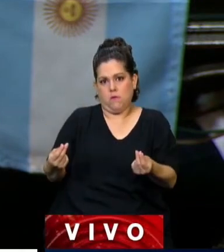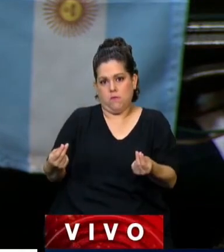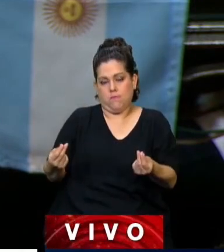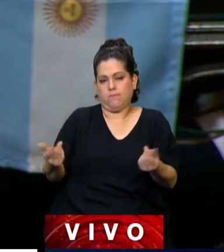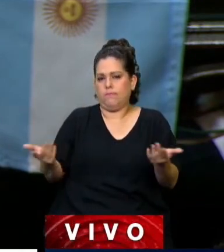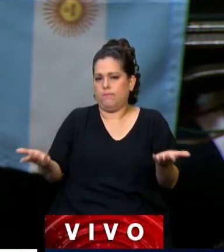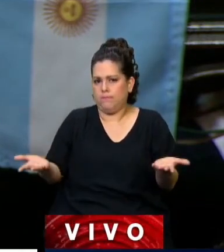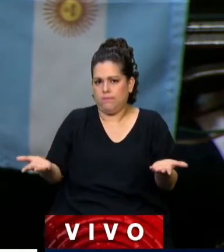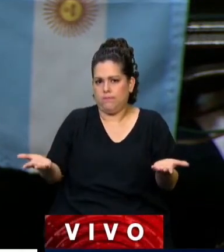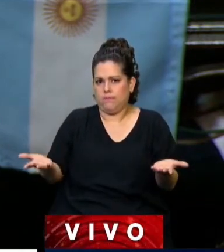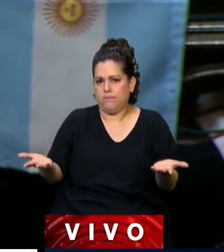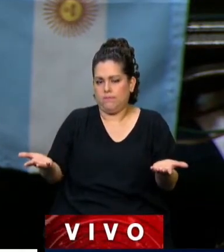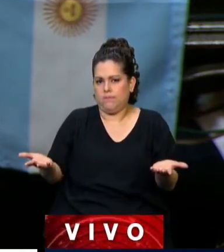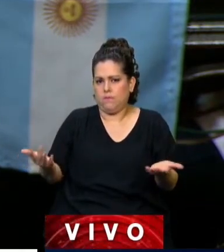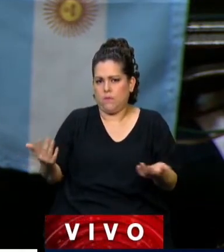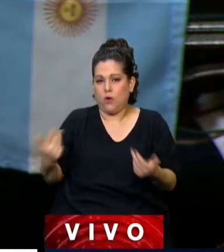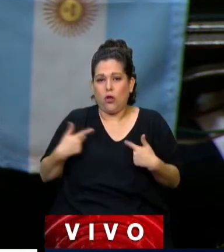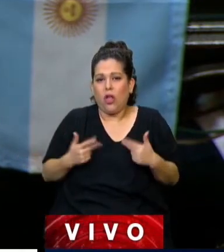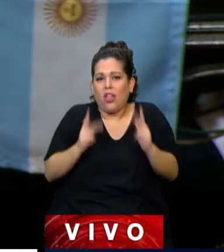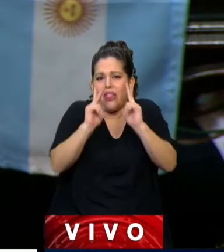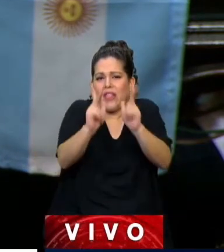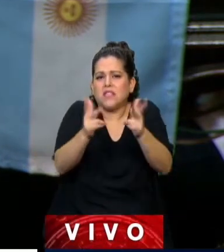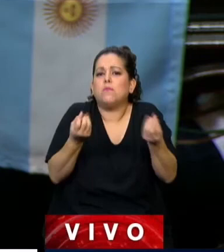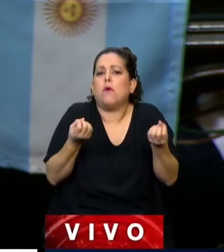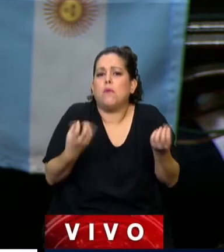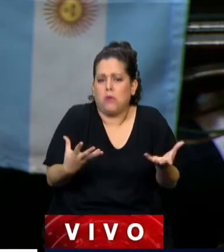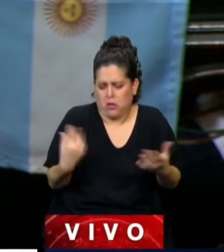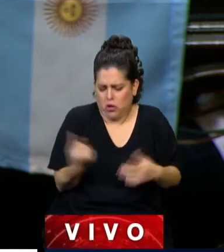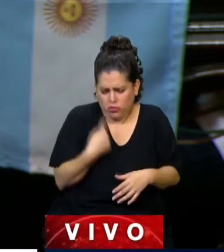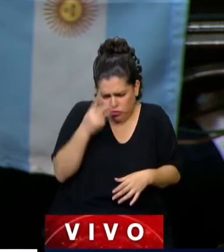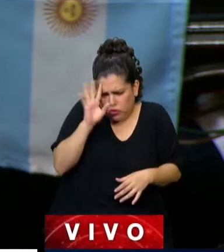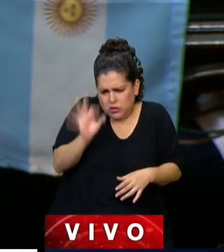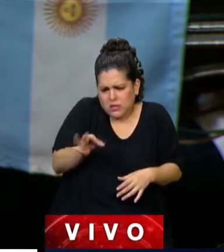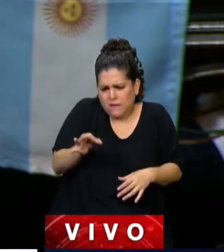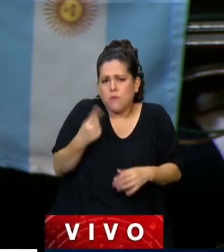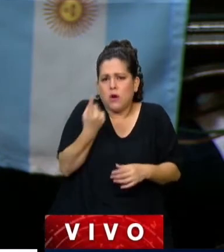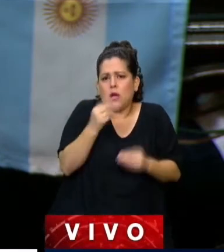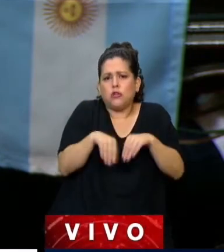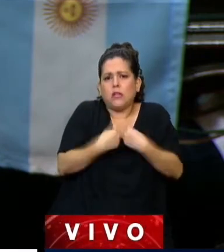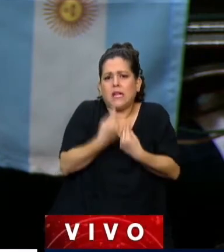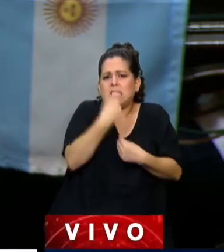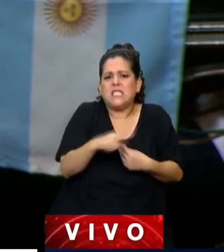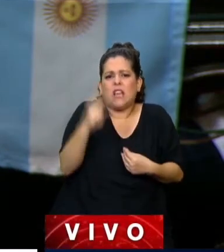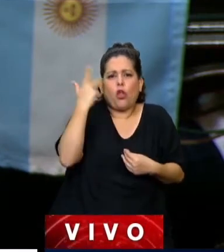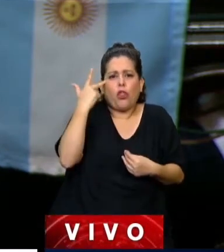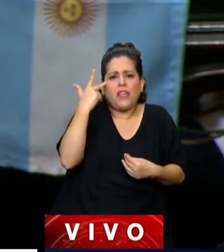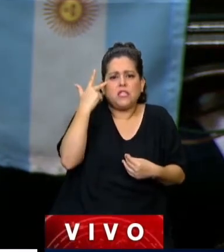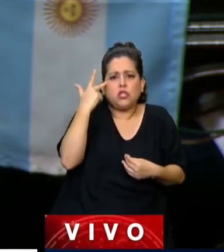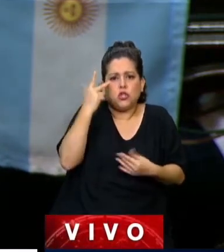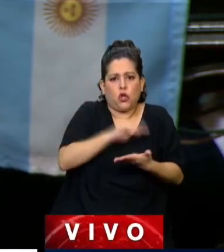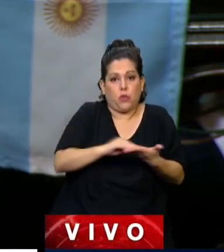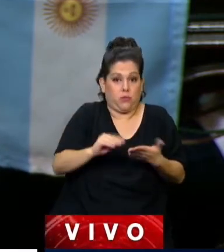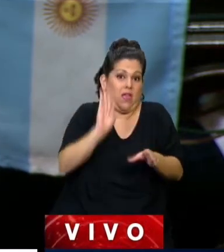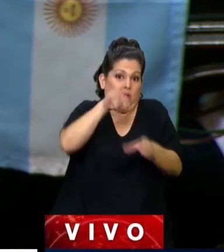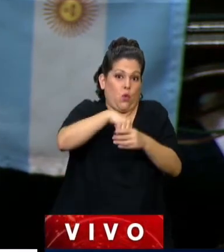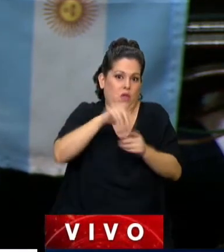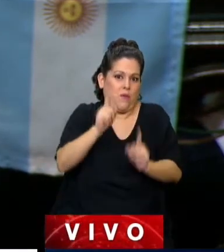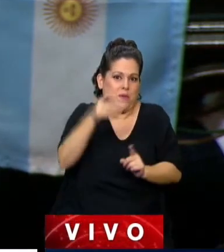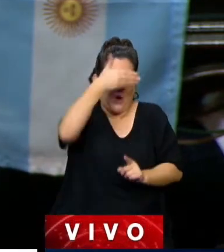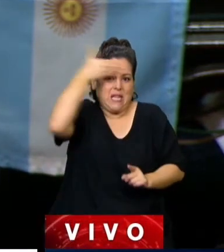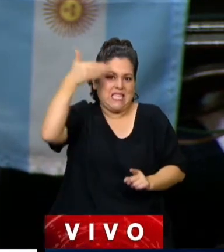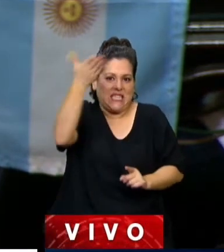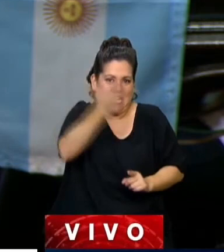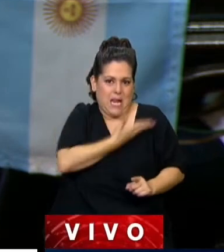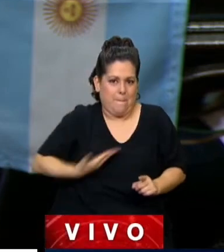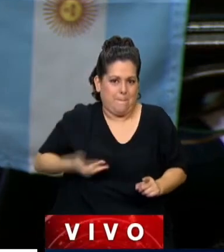Nosotros lo decimos porque no es que construimos, nosotros somos conscientes de que somos 118 diputados y diputadas, incluyéndola usted, Presidenta, y